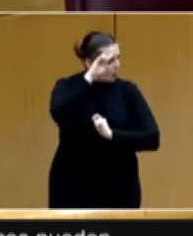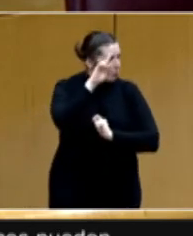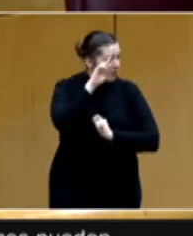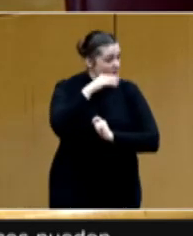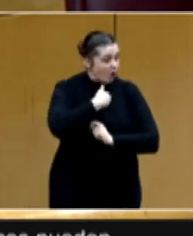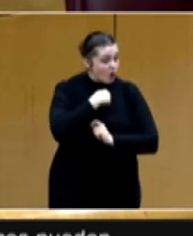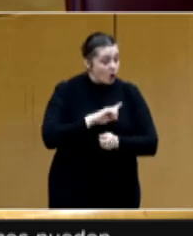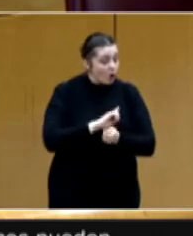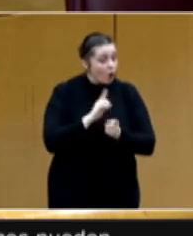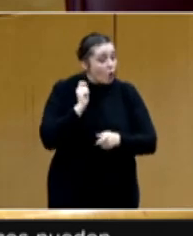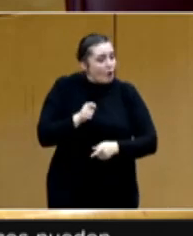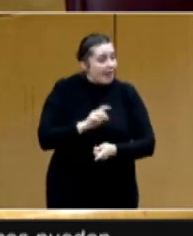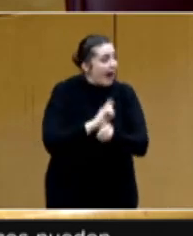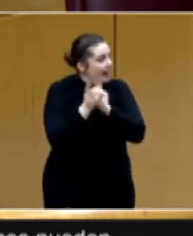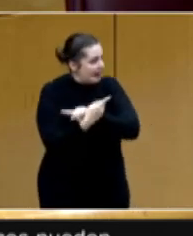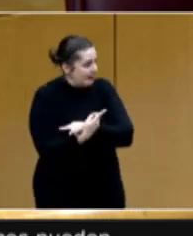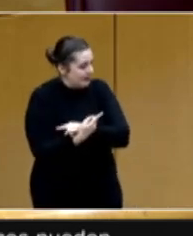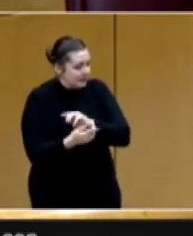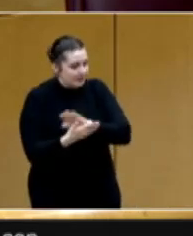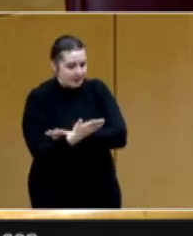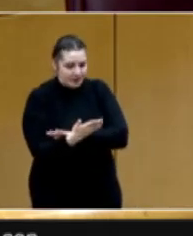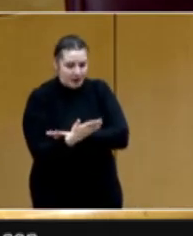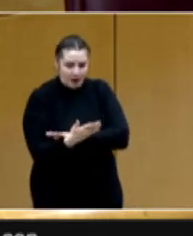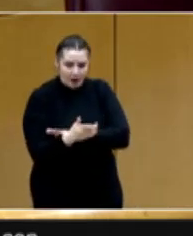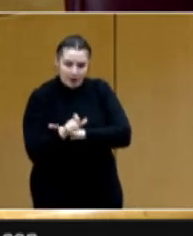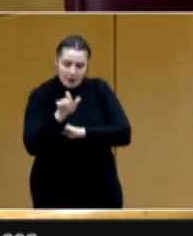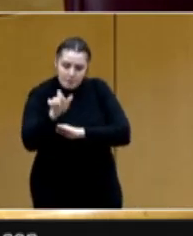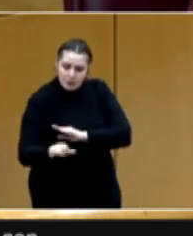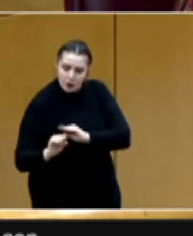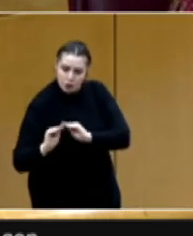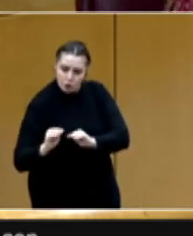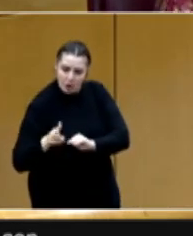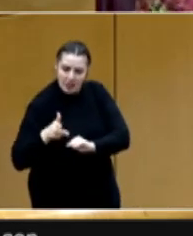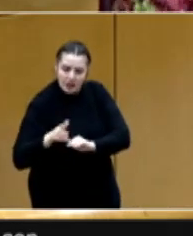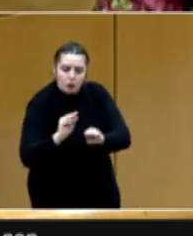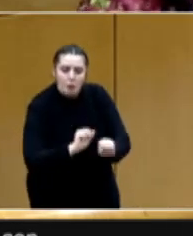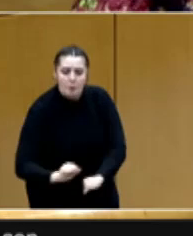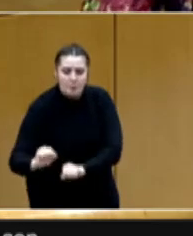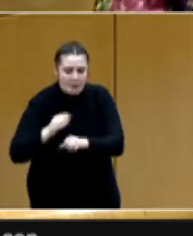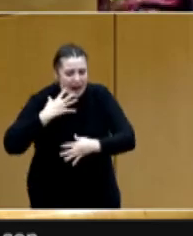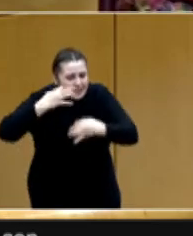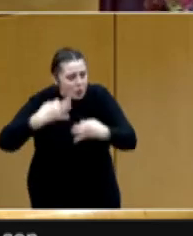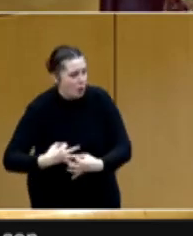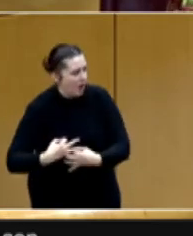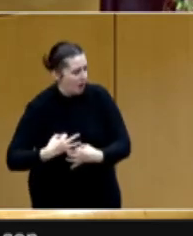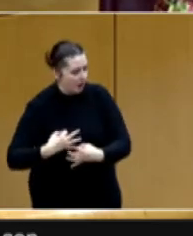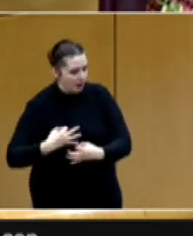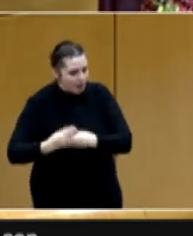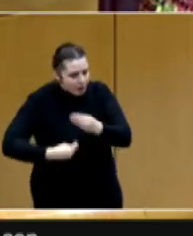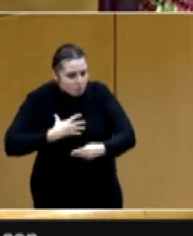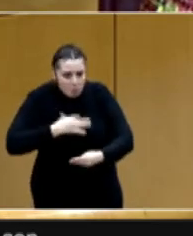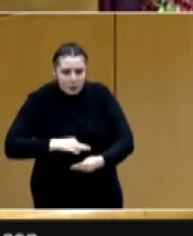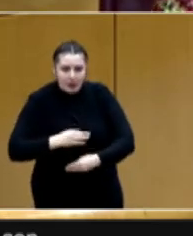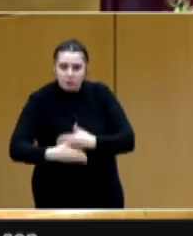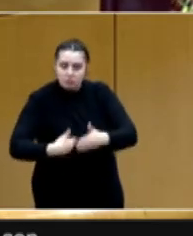el contrario es decir es proteger los derechos de esa persona garantizar el pleno ejercicio los derechos